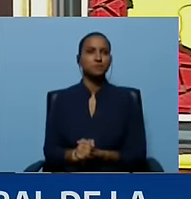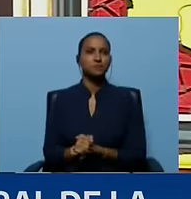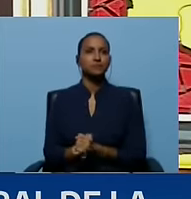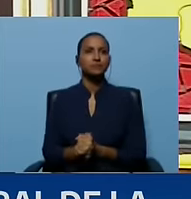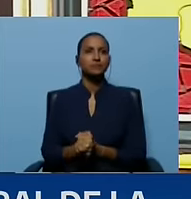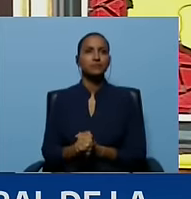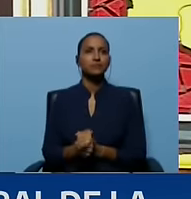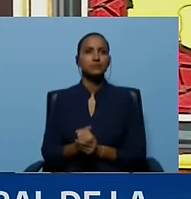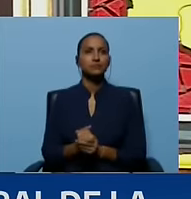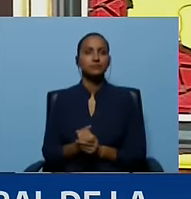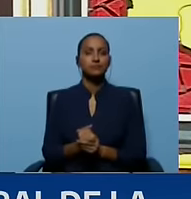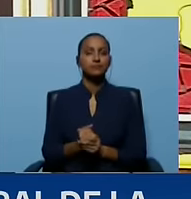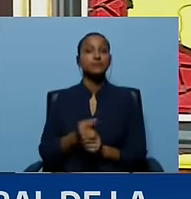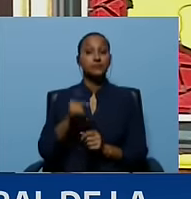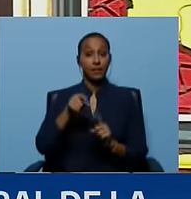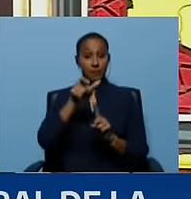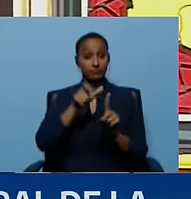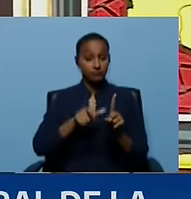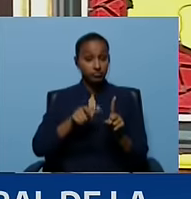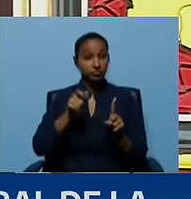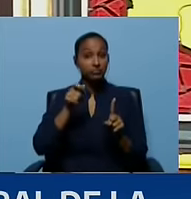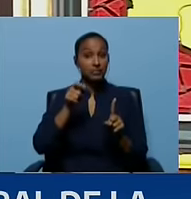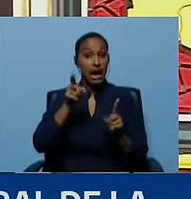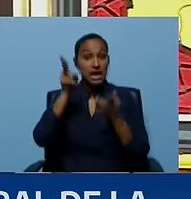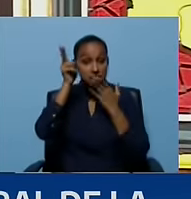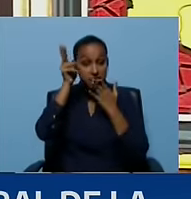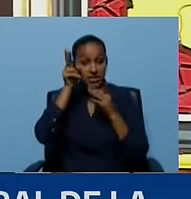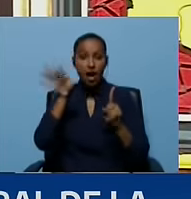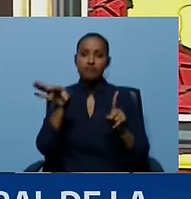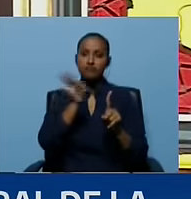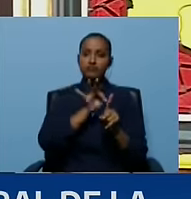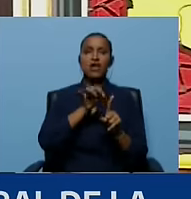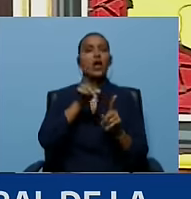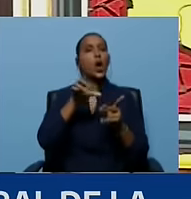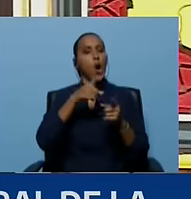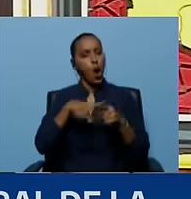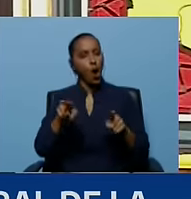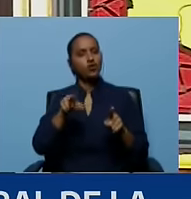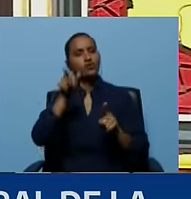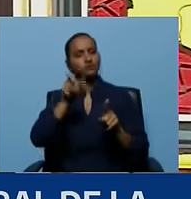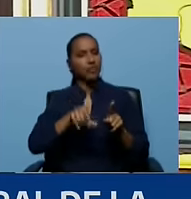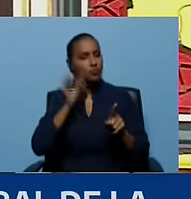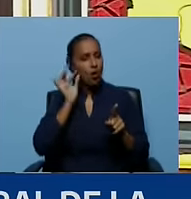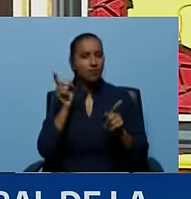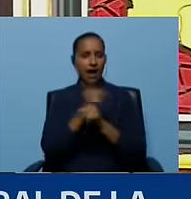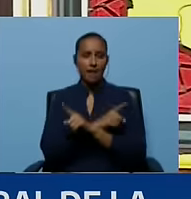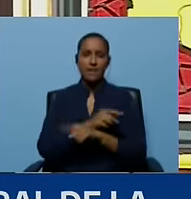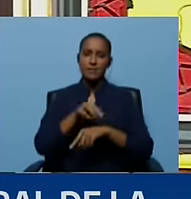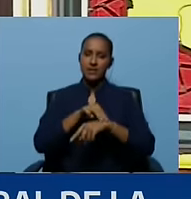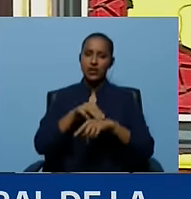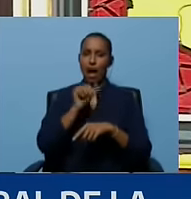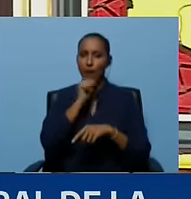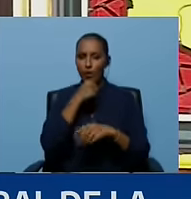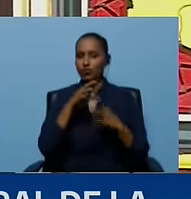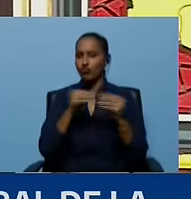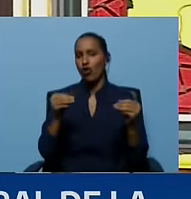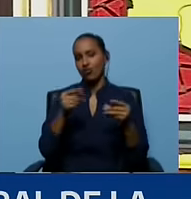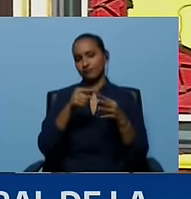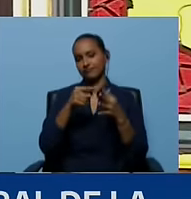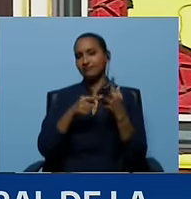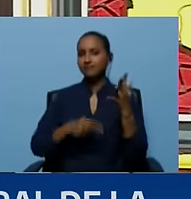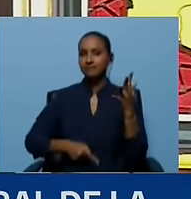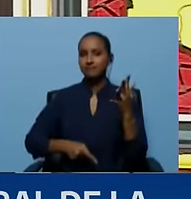Carrillo, Pueblos Indígenas, Clara Vidal, Abuelos y Abuelas, Magali Viña, y Educación Universitaria, Ricardo